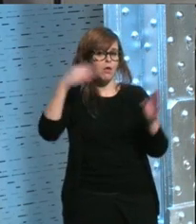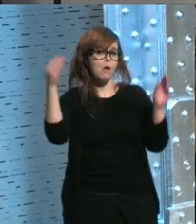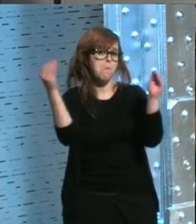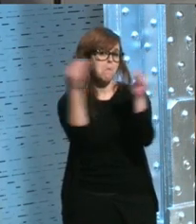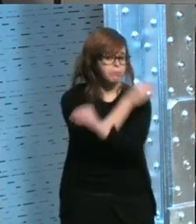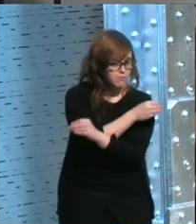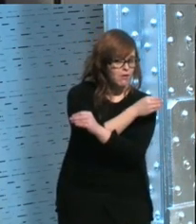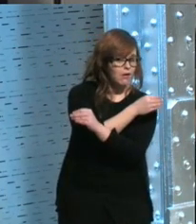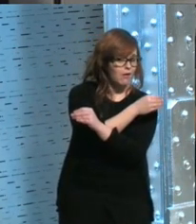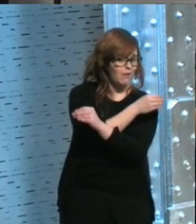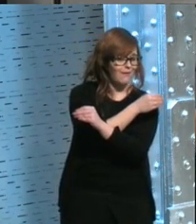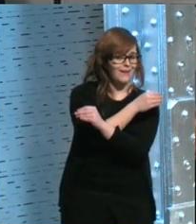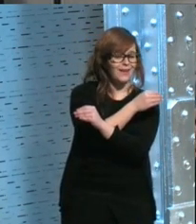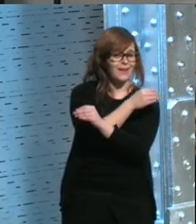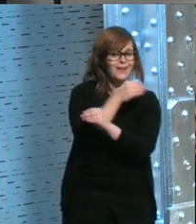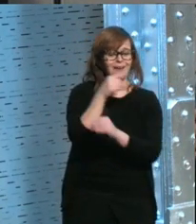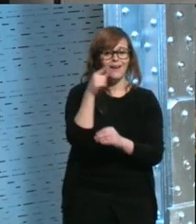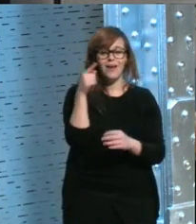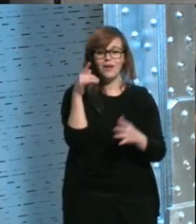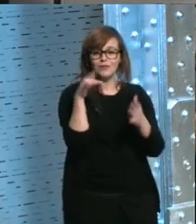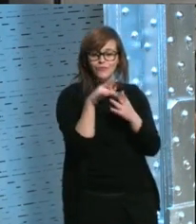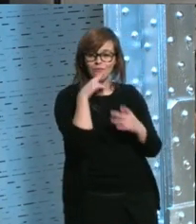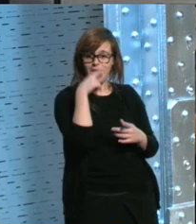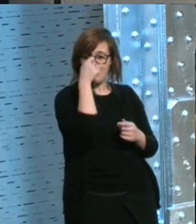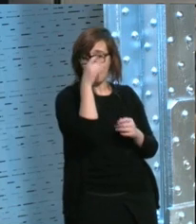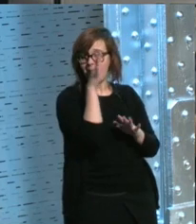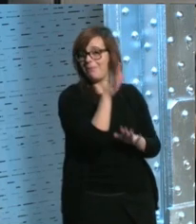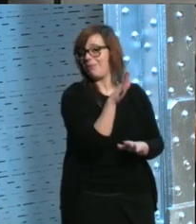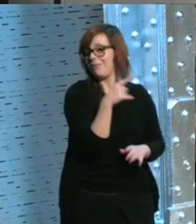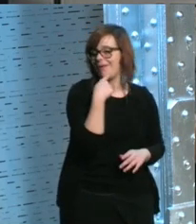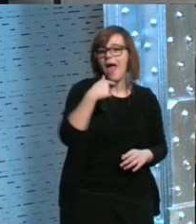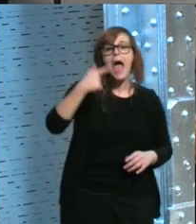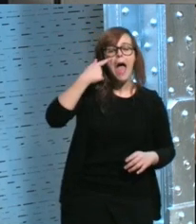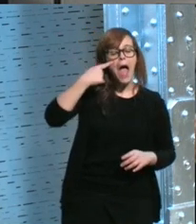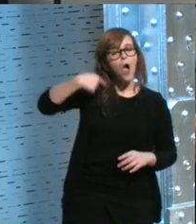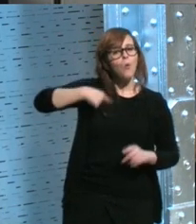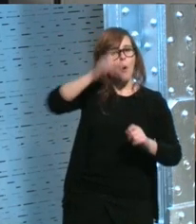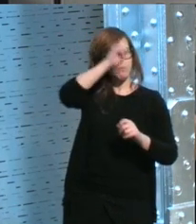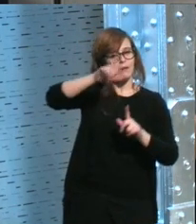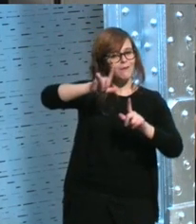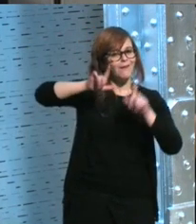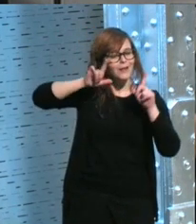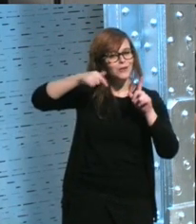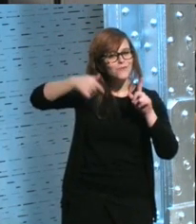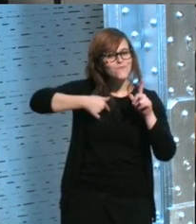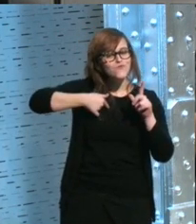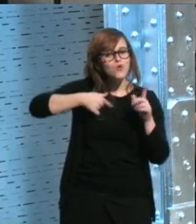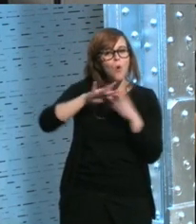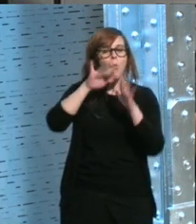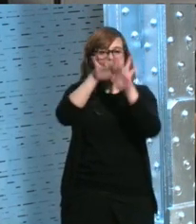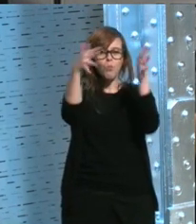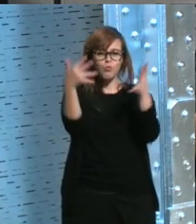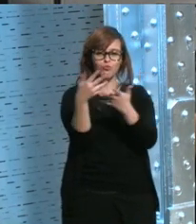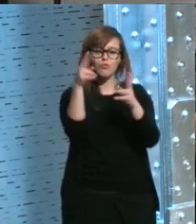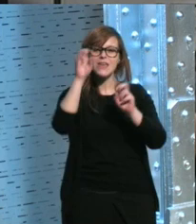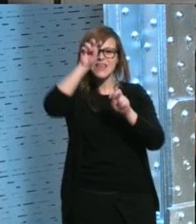Suri, él tiene que tener miedo, no yo. Para mí, la innovación, tal como la vi en el mundo,